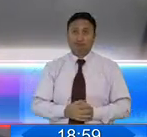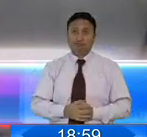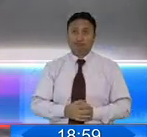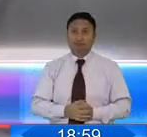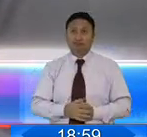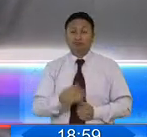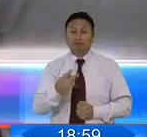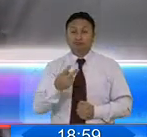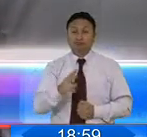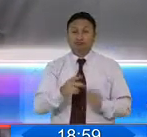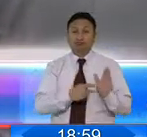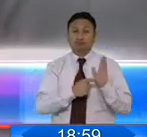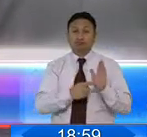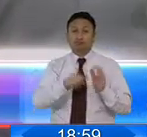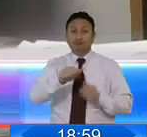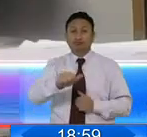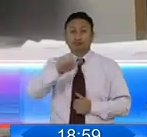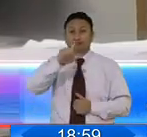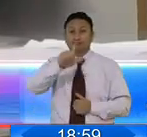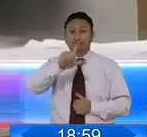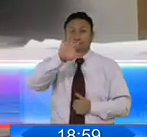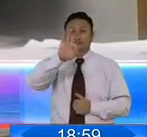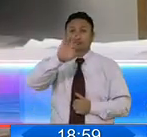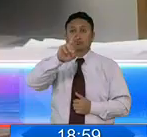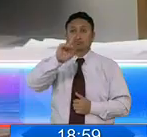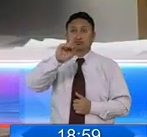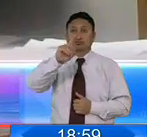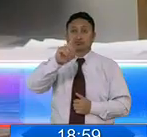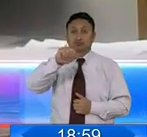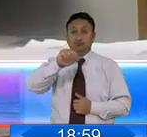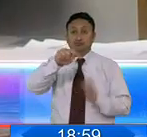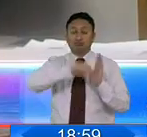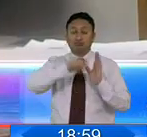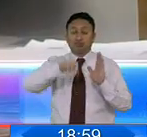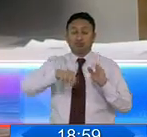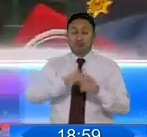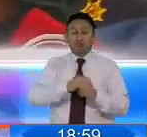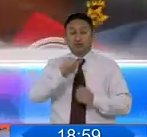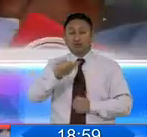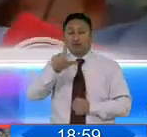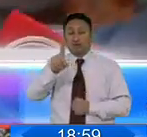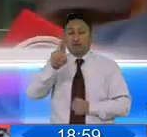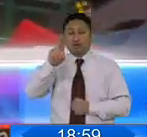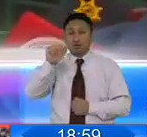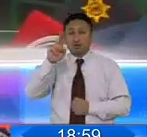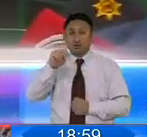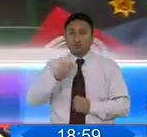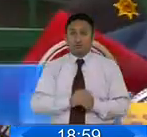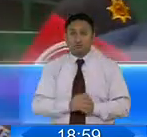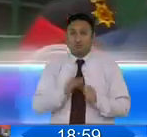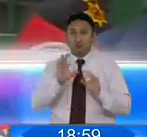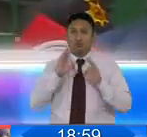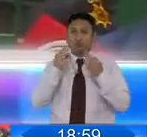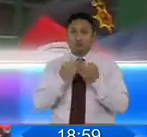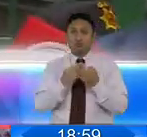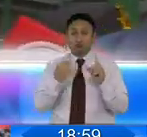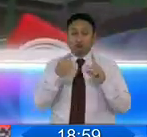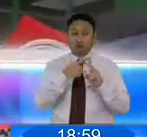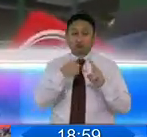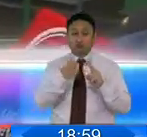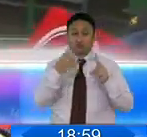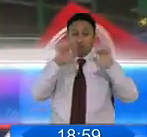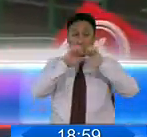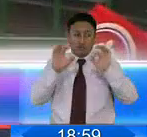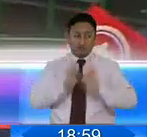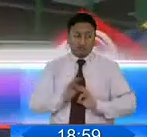Alfredo Arboleda, abogado de Alfredo Adún y su hijo. No tiene nada que ver ni la familia Adún Buschetti ni la compañía. Más él